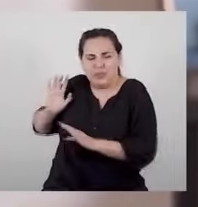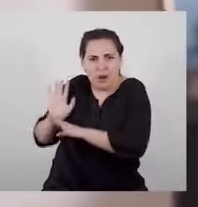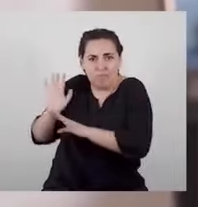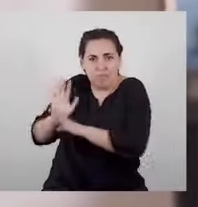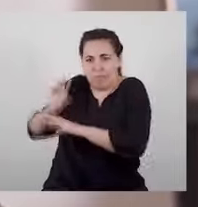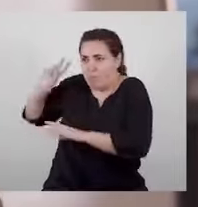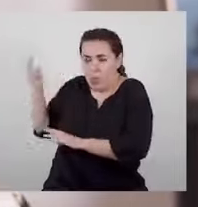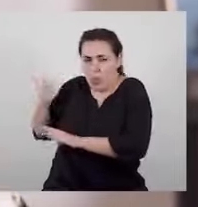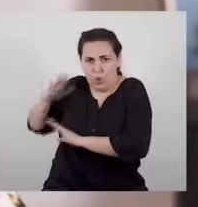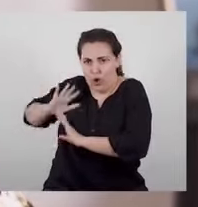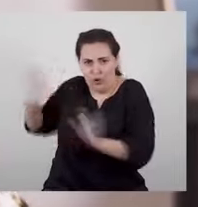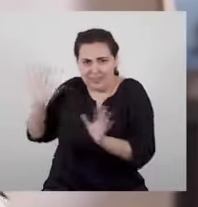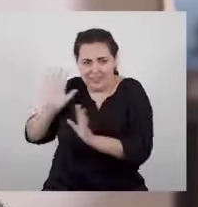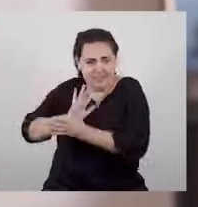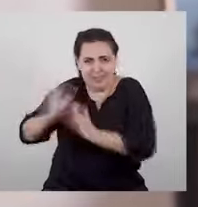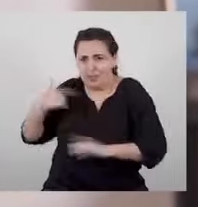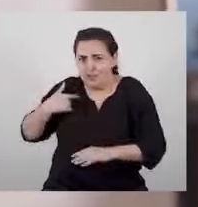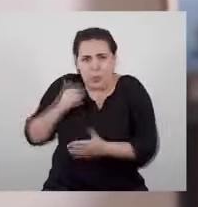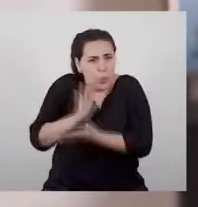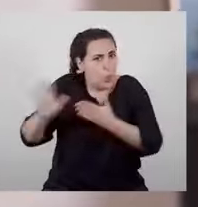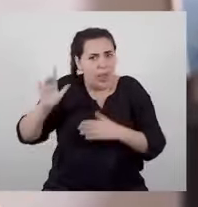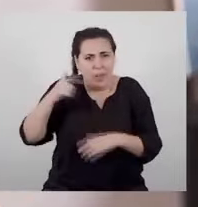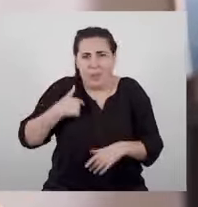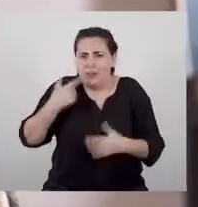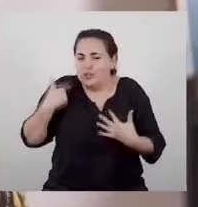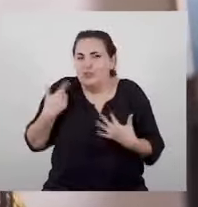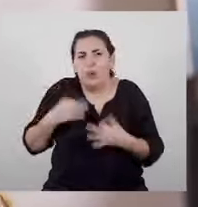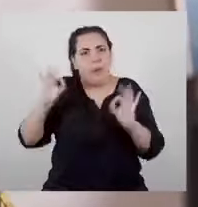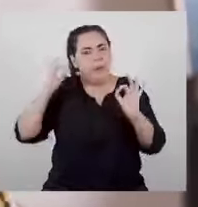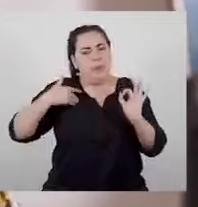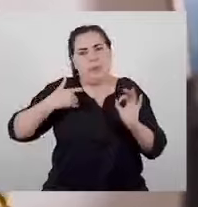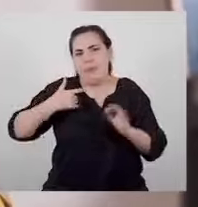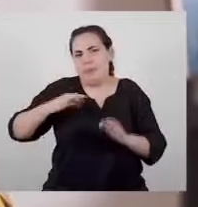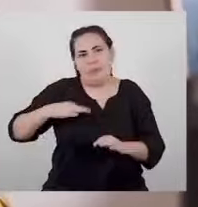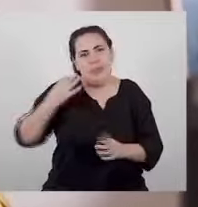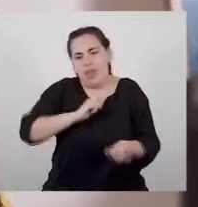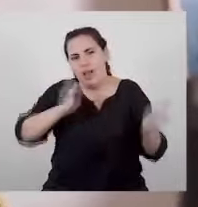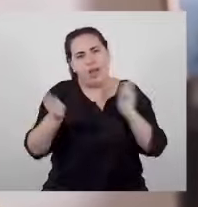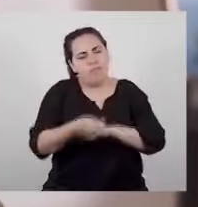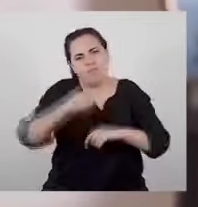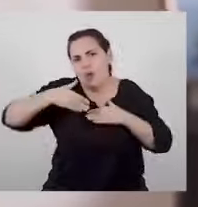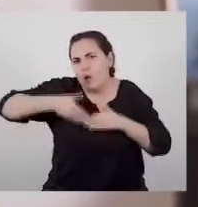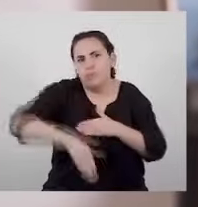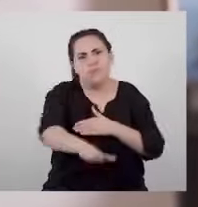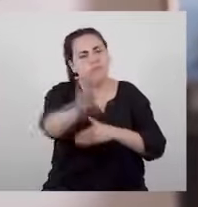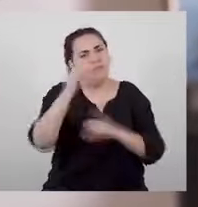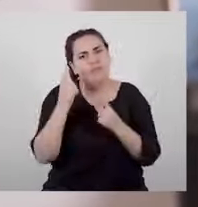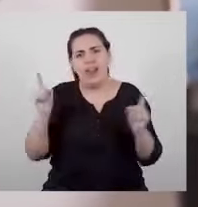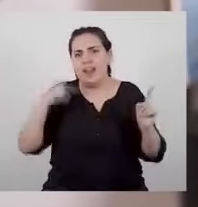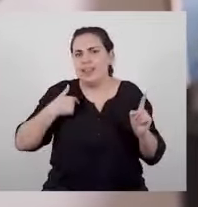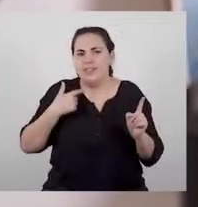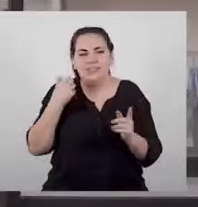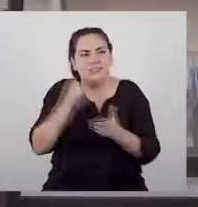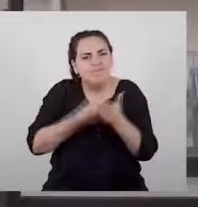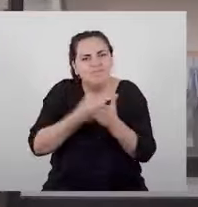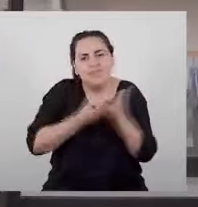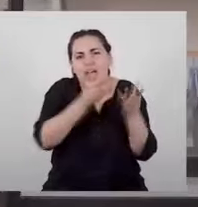o sea yo soy una sobreviviente de eso y yo trato de hacer con mi vida lo que puedo para ayudar a los demás